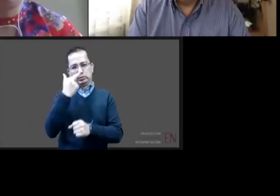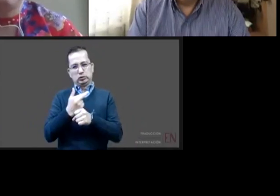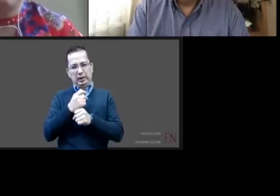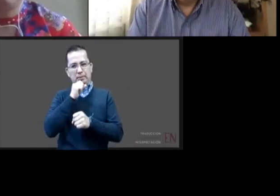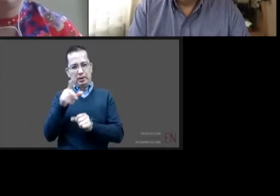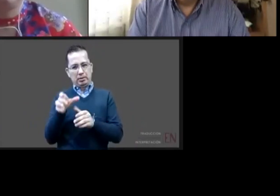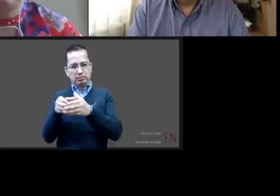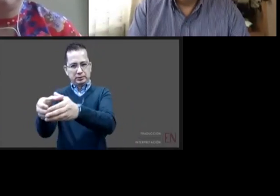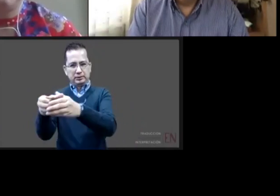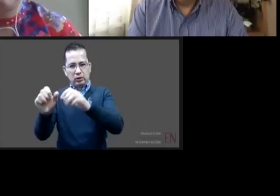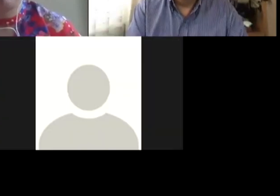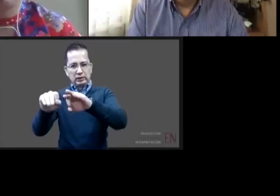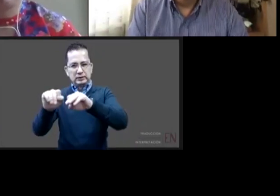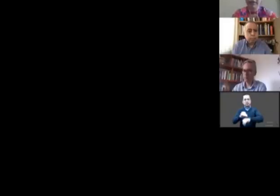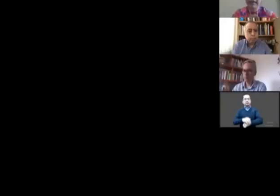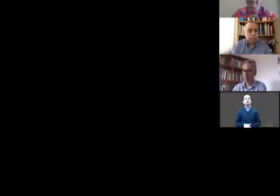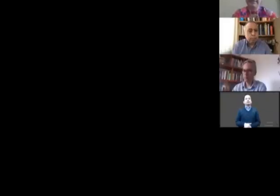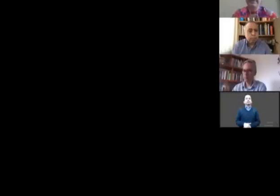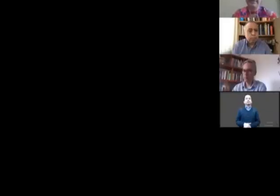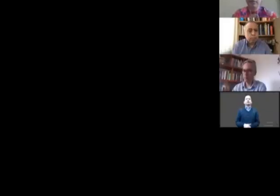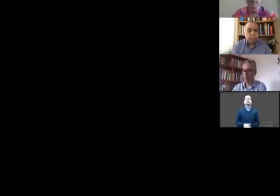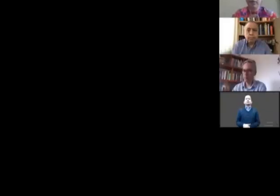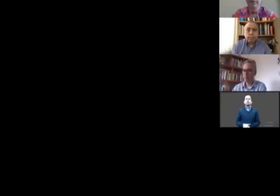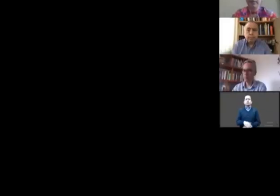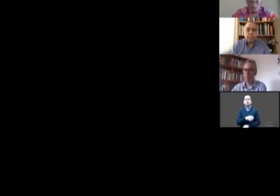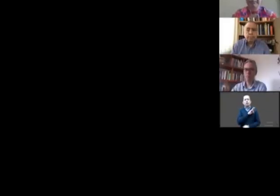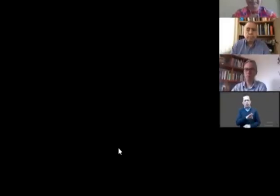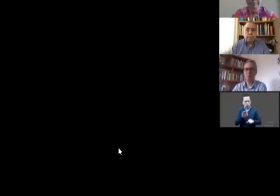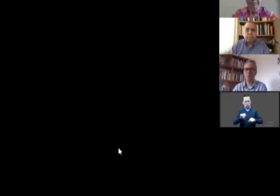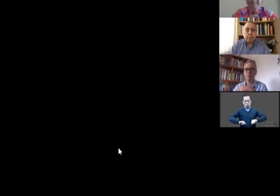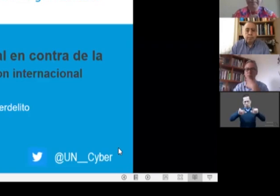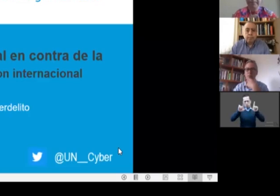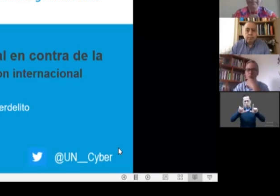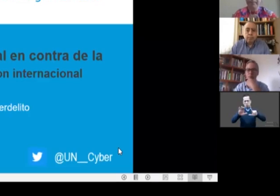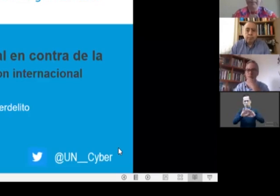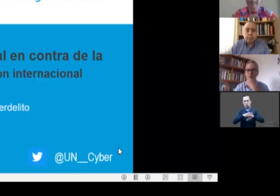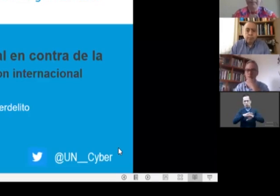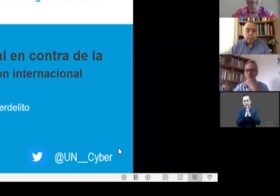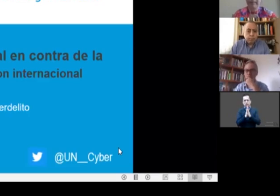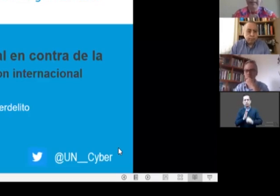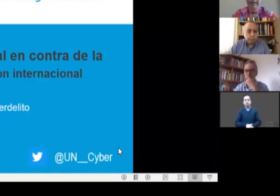si pudieran poner la presentación, por favor.